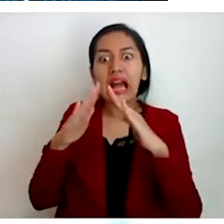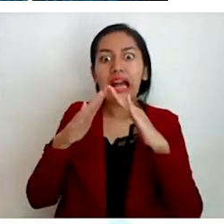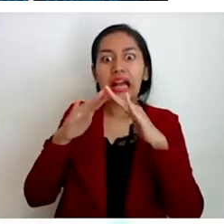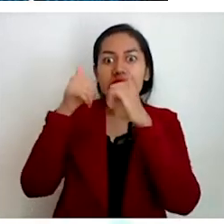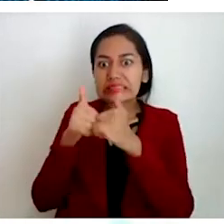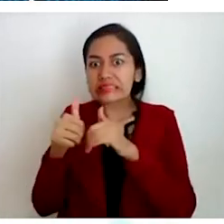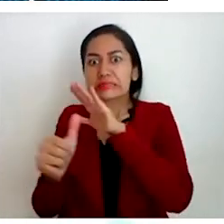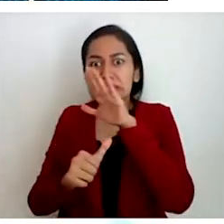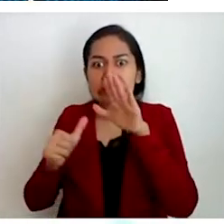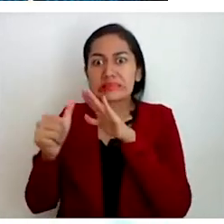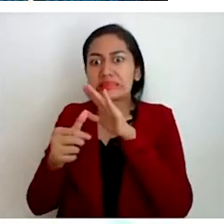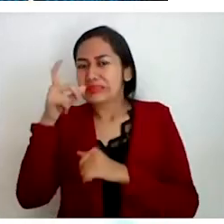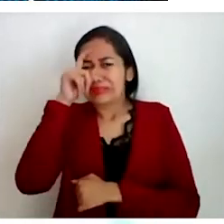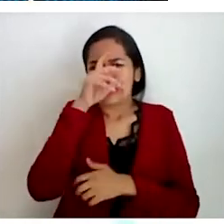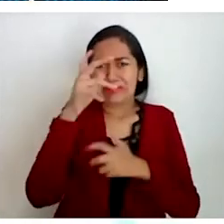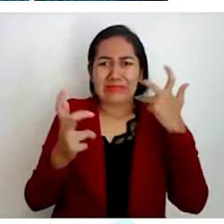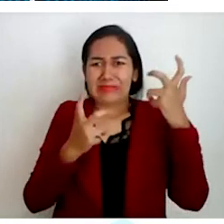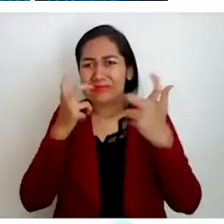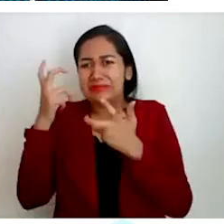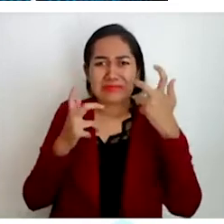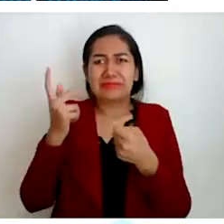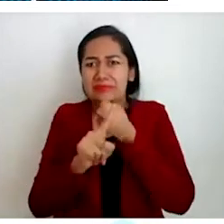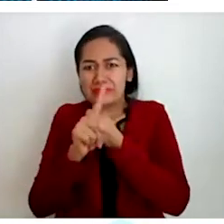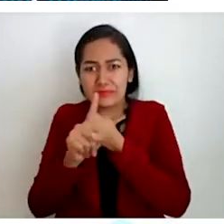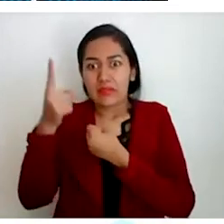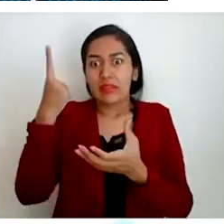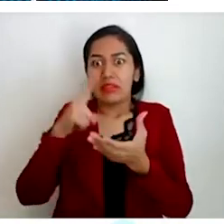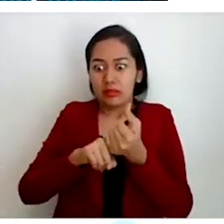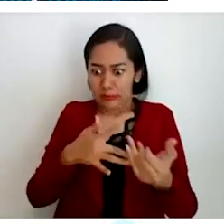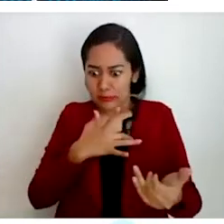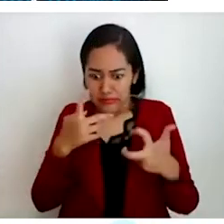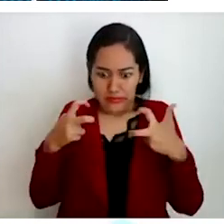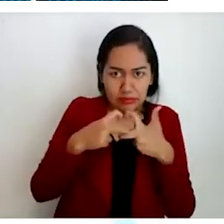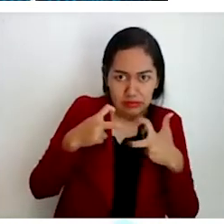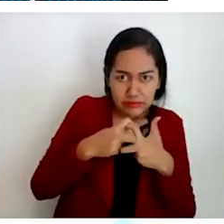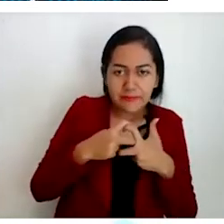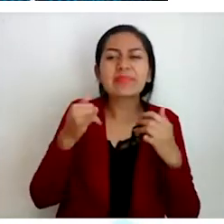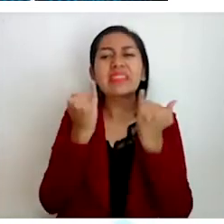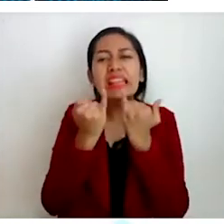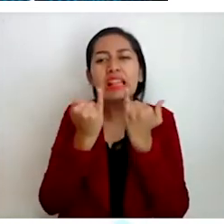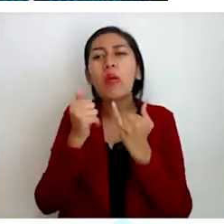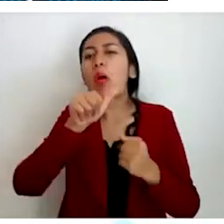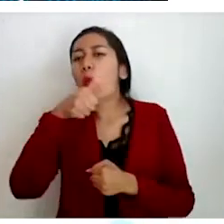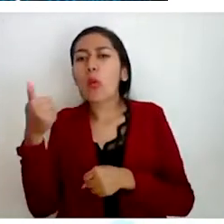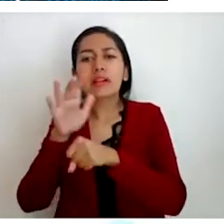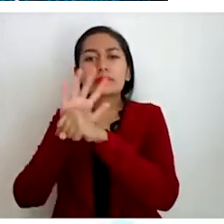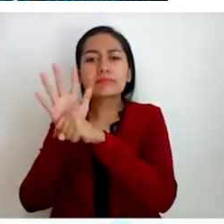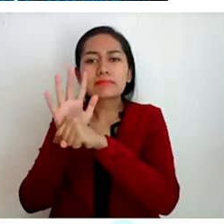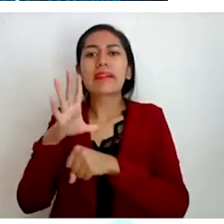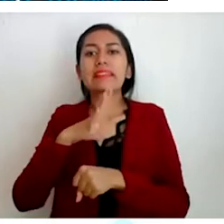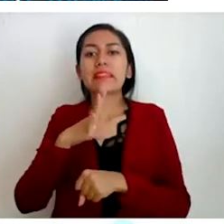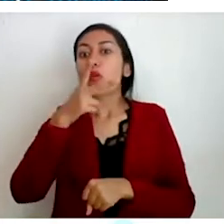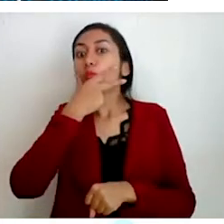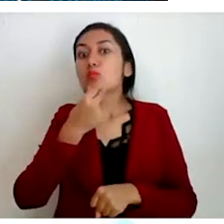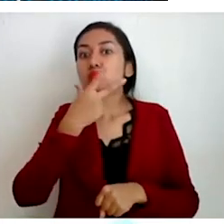un monje del siglo XII, que en Asia se sube a una columna y desde ahí hace penitencia,